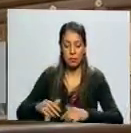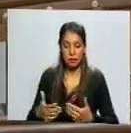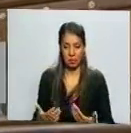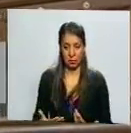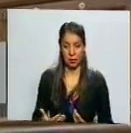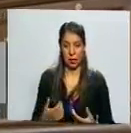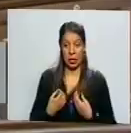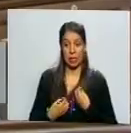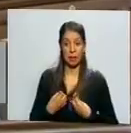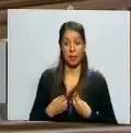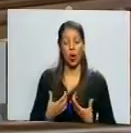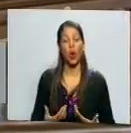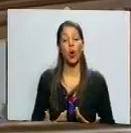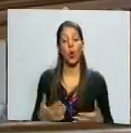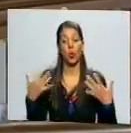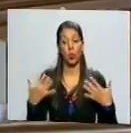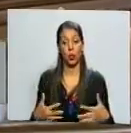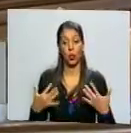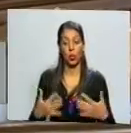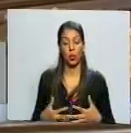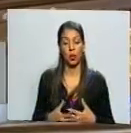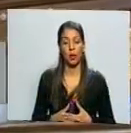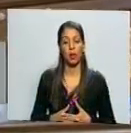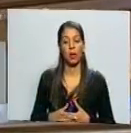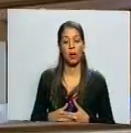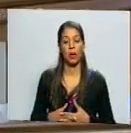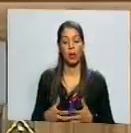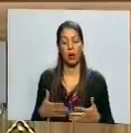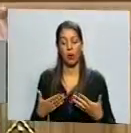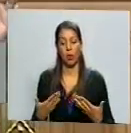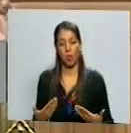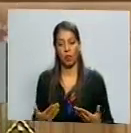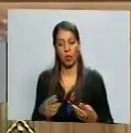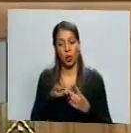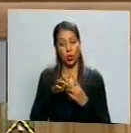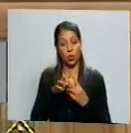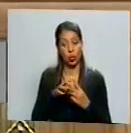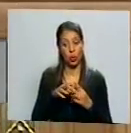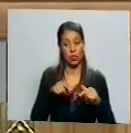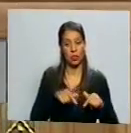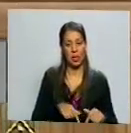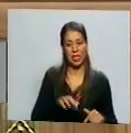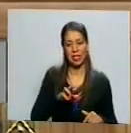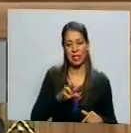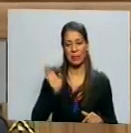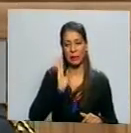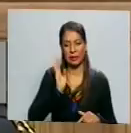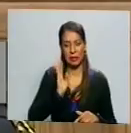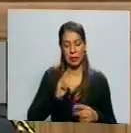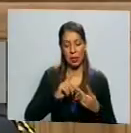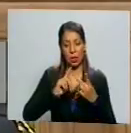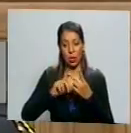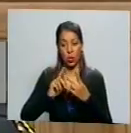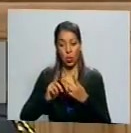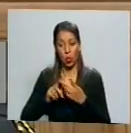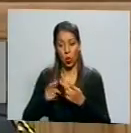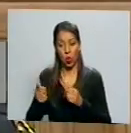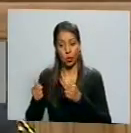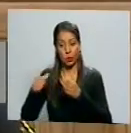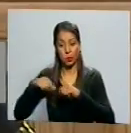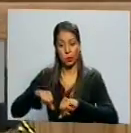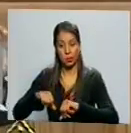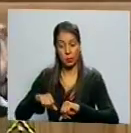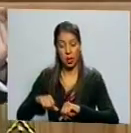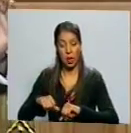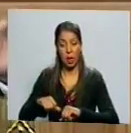Preocupémonos, camaradas, cuando le apliquen estas dos fórmulas, el riesgo país y el default,